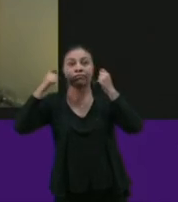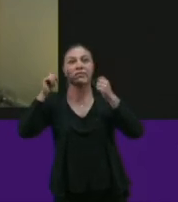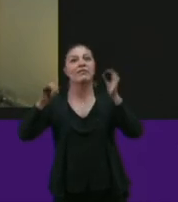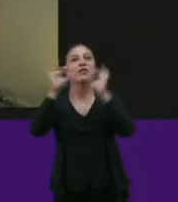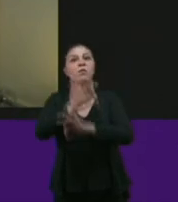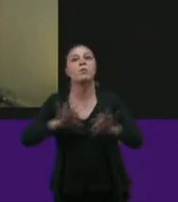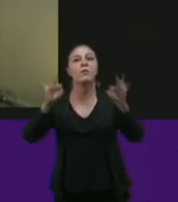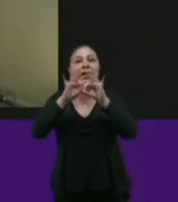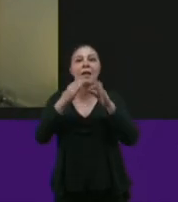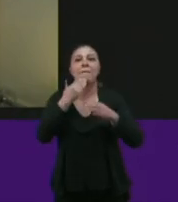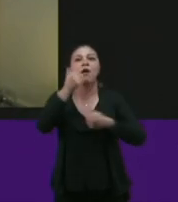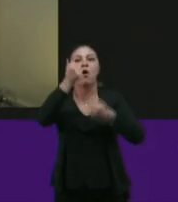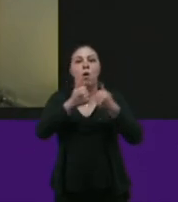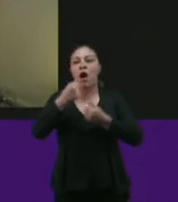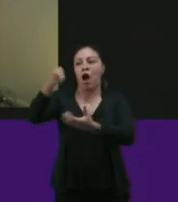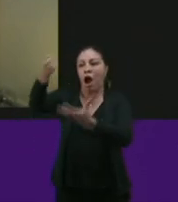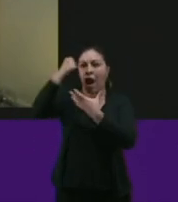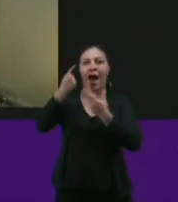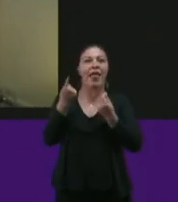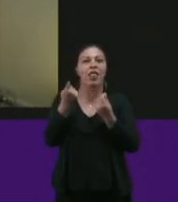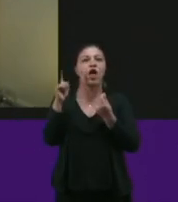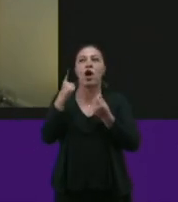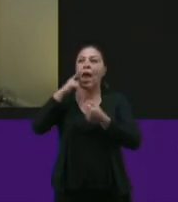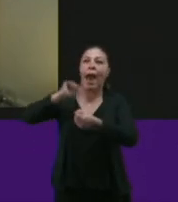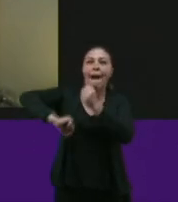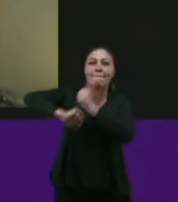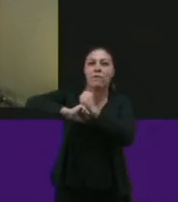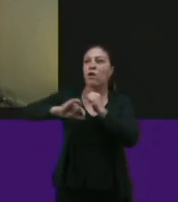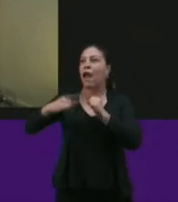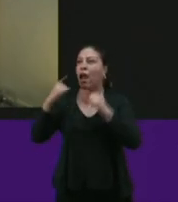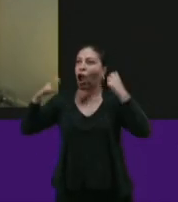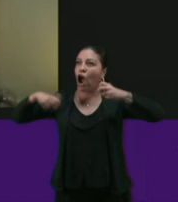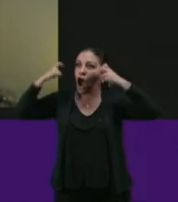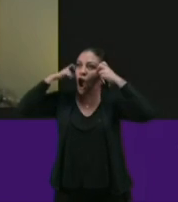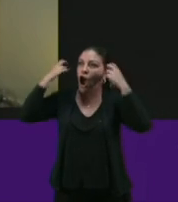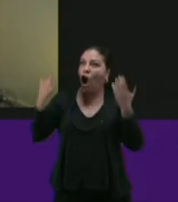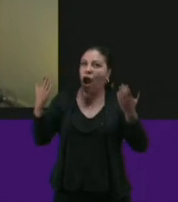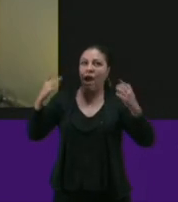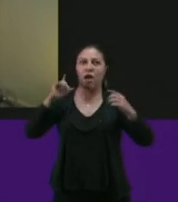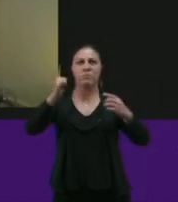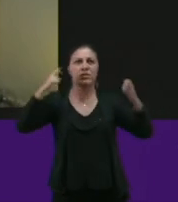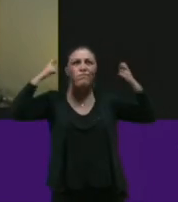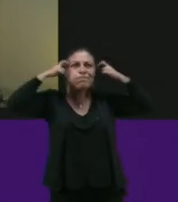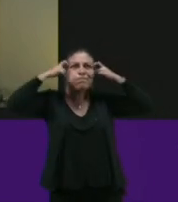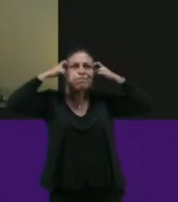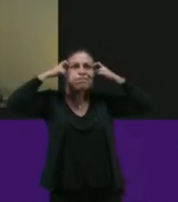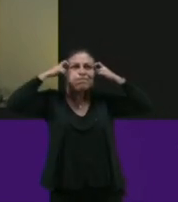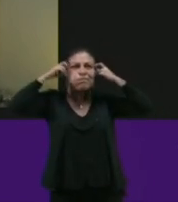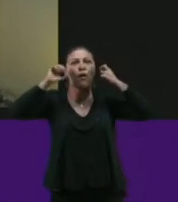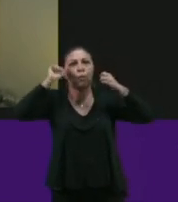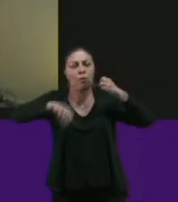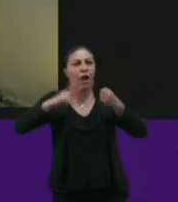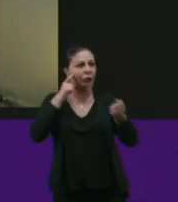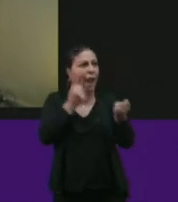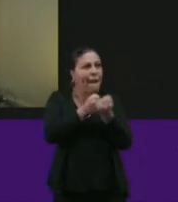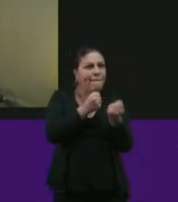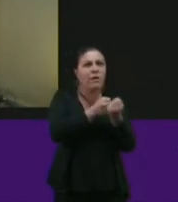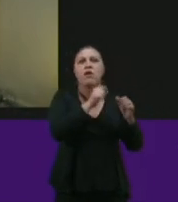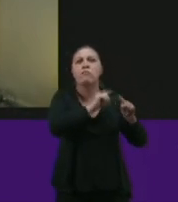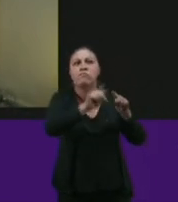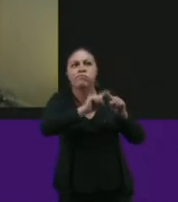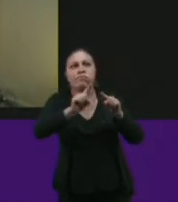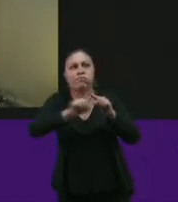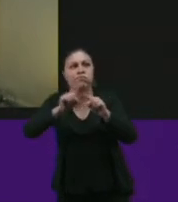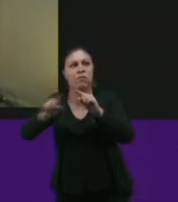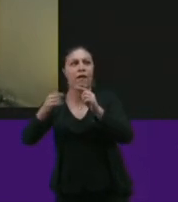de conocimiento. Por ejemplo, que ya tienes todo ese conocimiento de invertir en empresas de RPA, también existen esas posibilidades en el mercado,